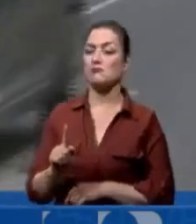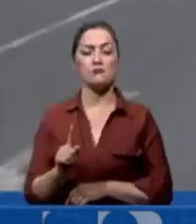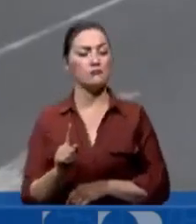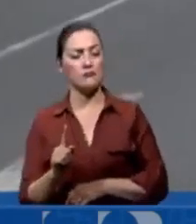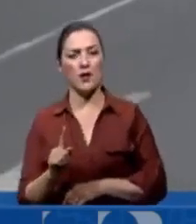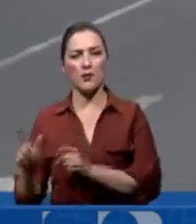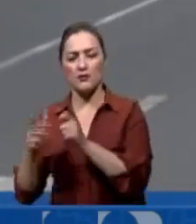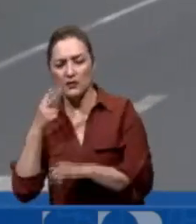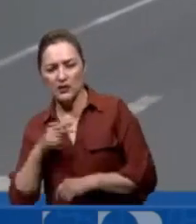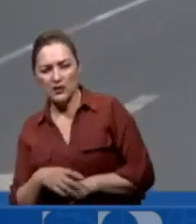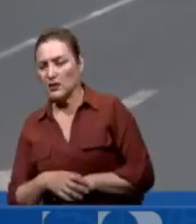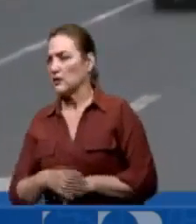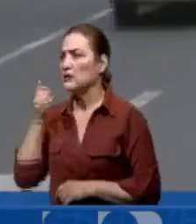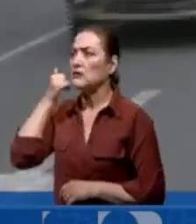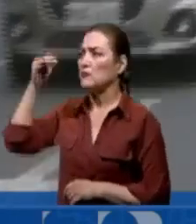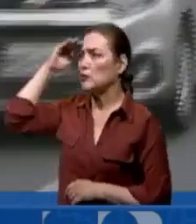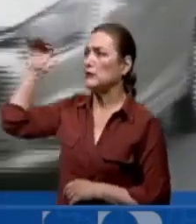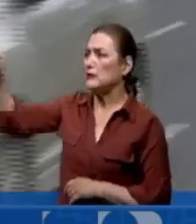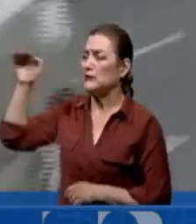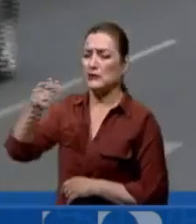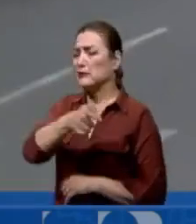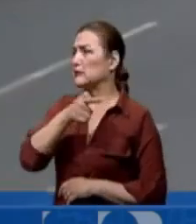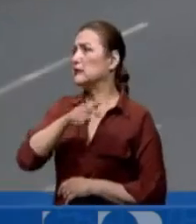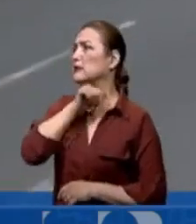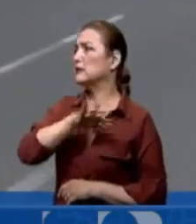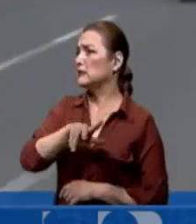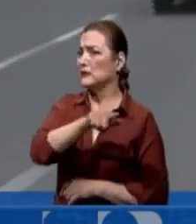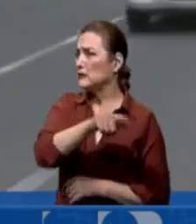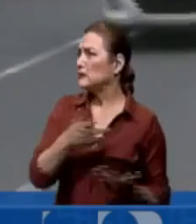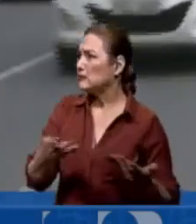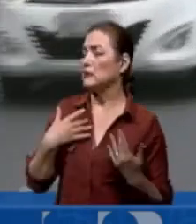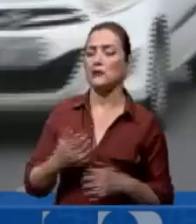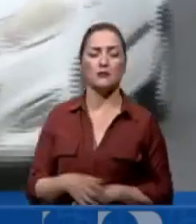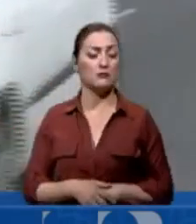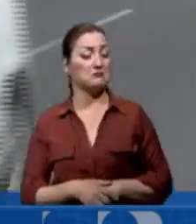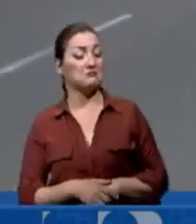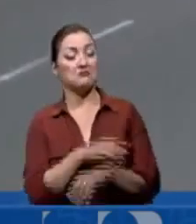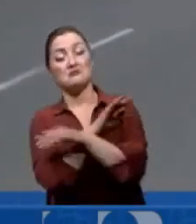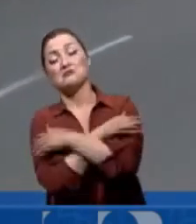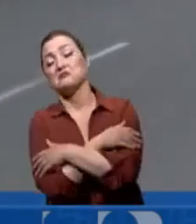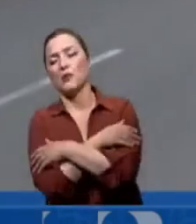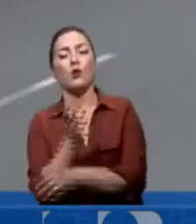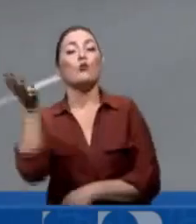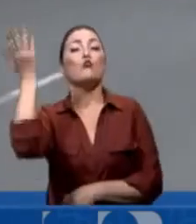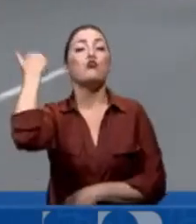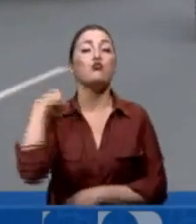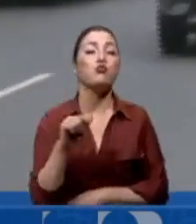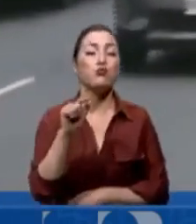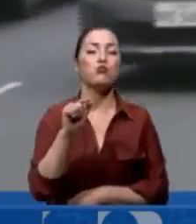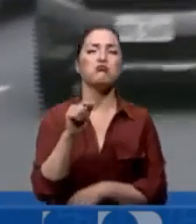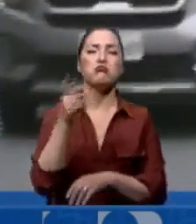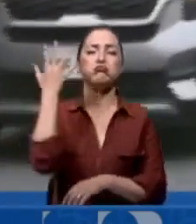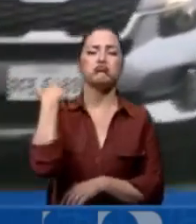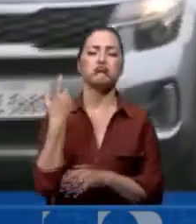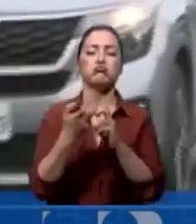zonas. Sin embargo, la policía no hace absolutamente nada, pero no son estos dos locales, sino esto ya viene ocurriendo desde hace algún tiempo